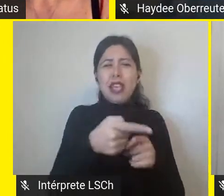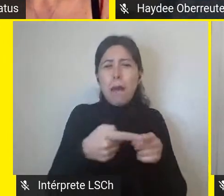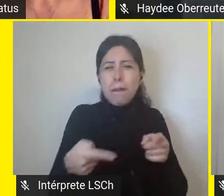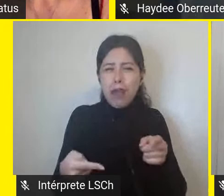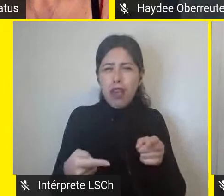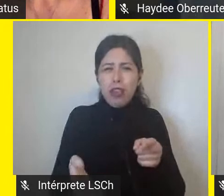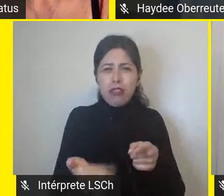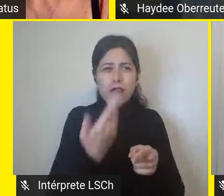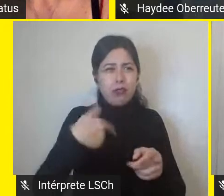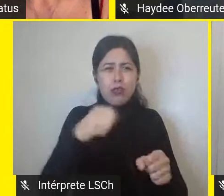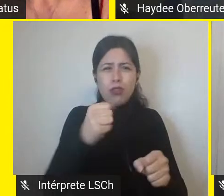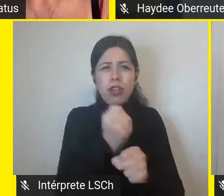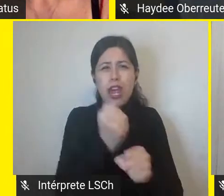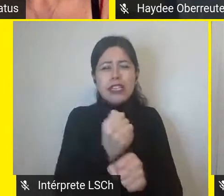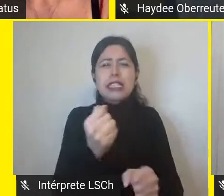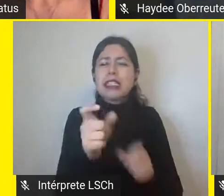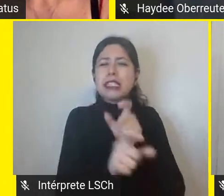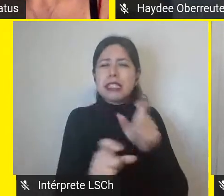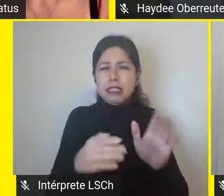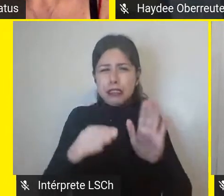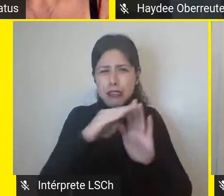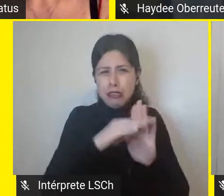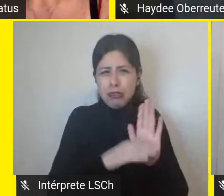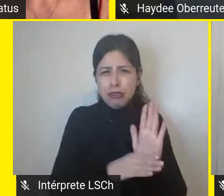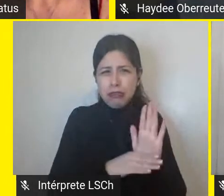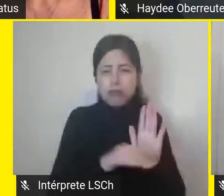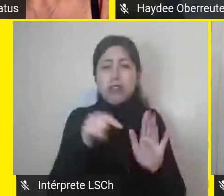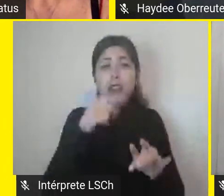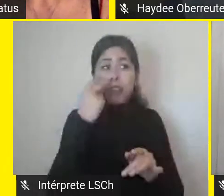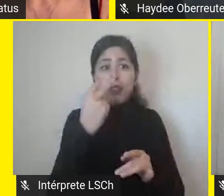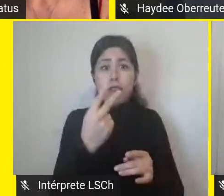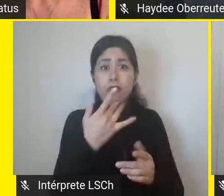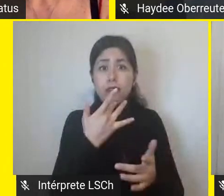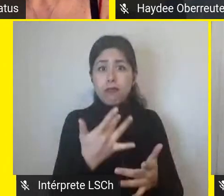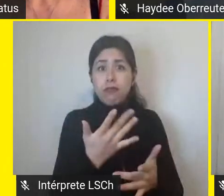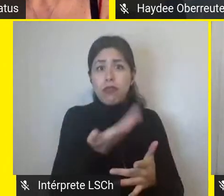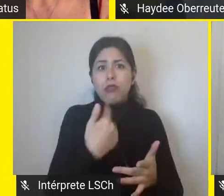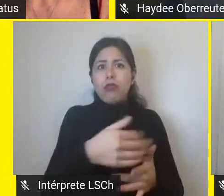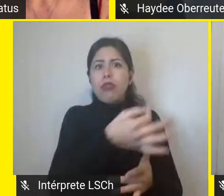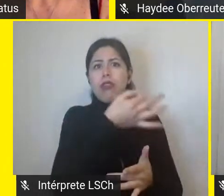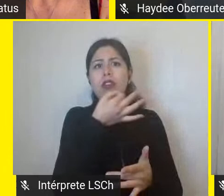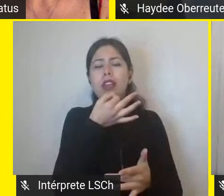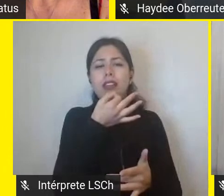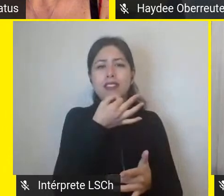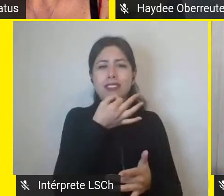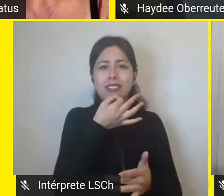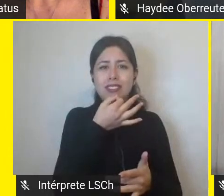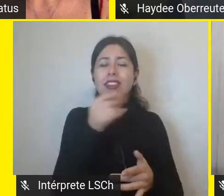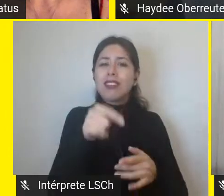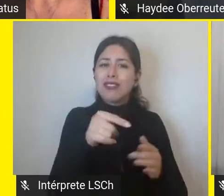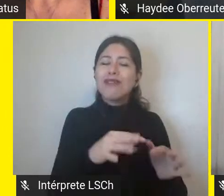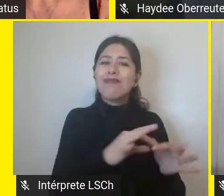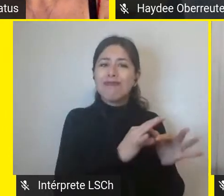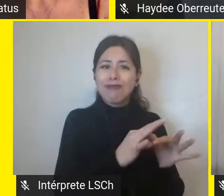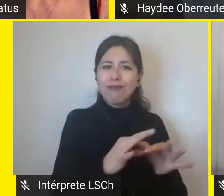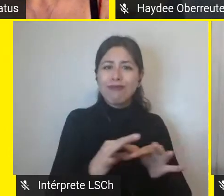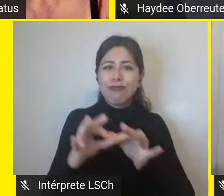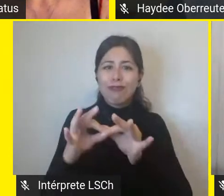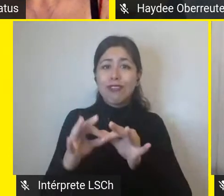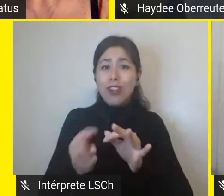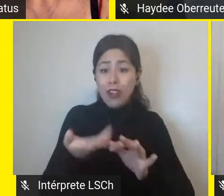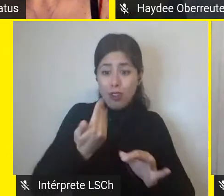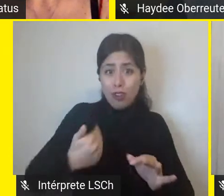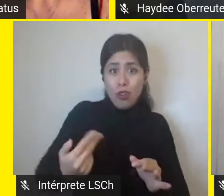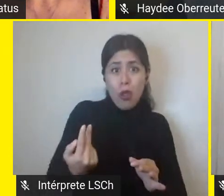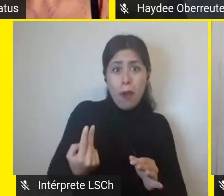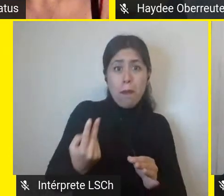hoy día eso se ve en los palos que nos pegan. Entonces hay una continuidad. Lo que nos pasó tiene que ver con esa continuidad